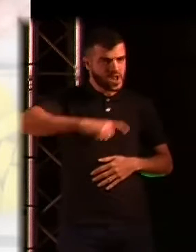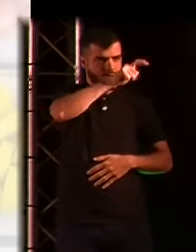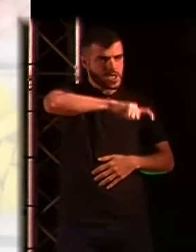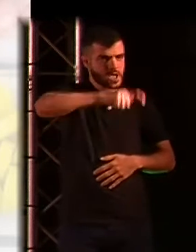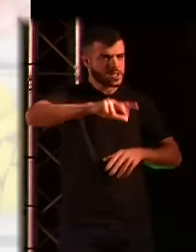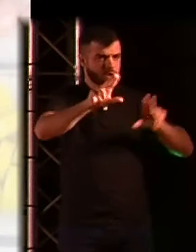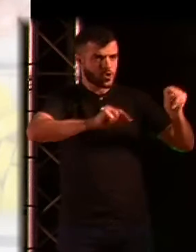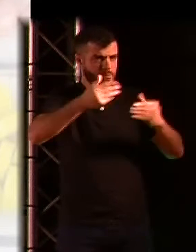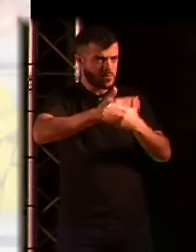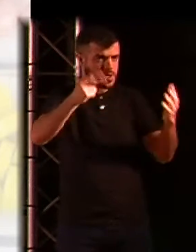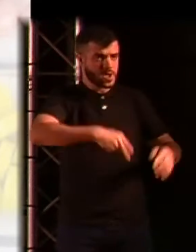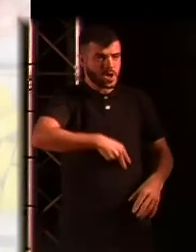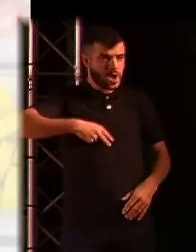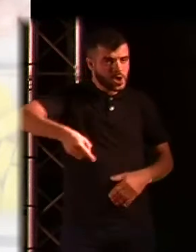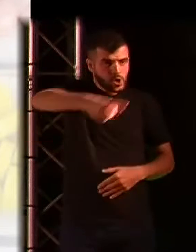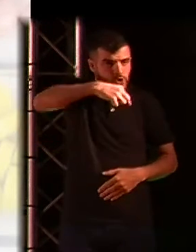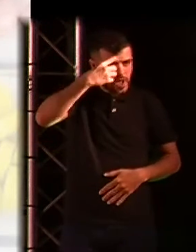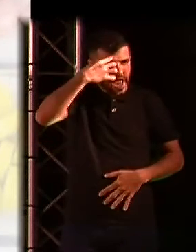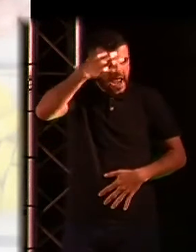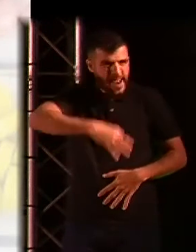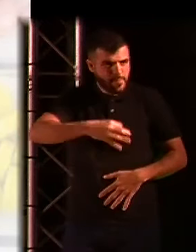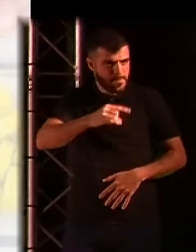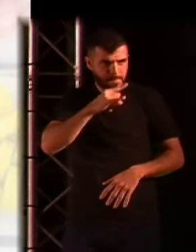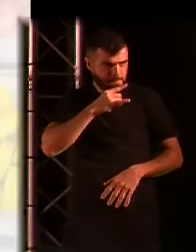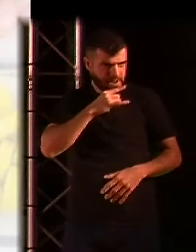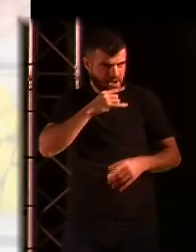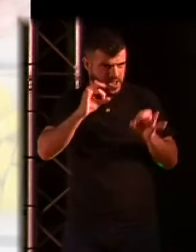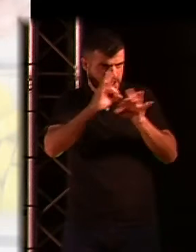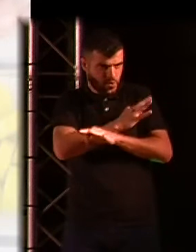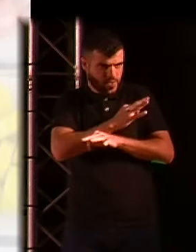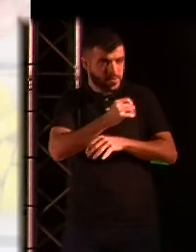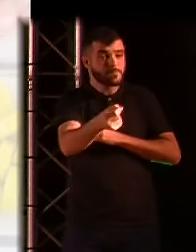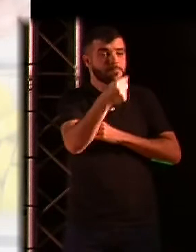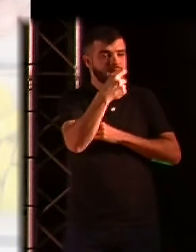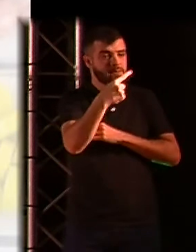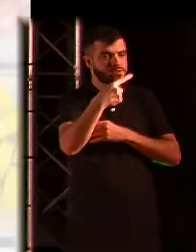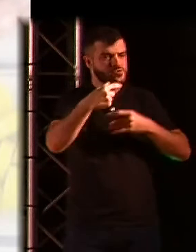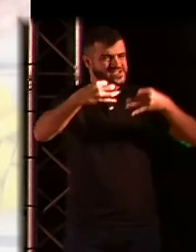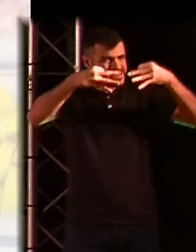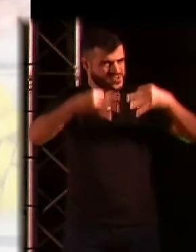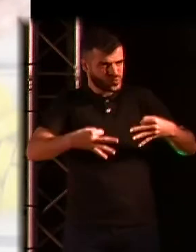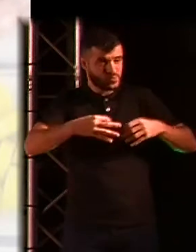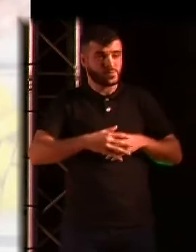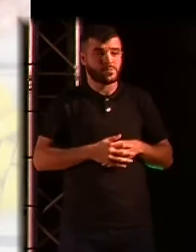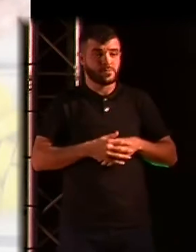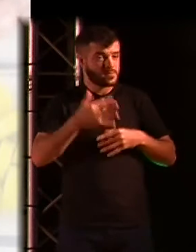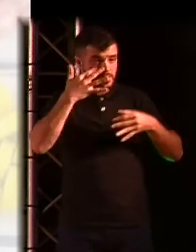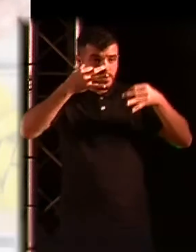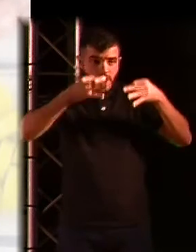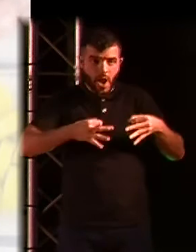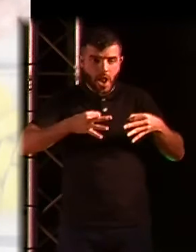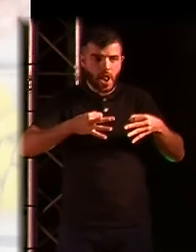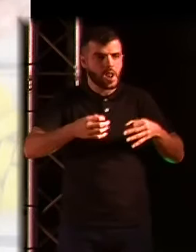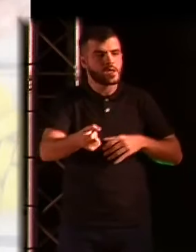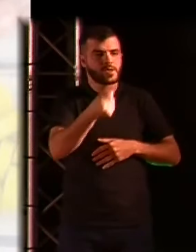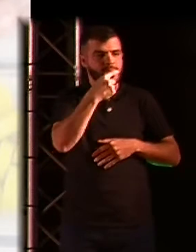una creencia falsa de que estos medicamentos son seguros. Pero la realidad es que todos